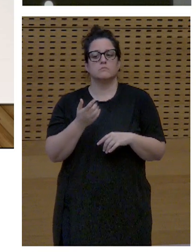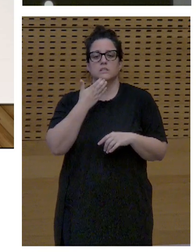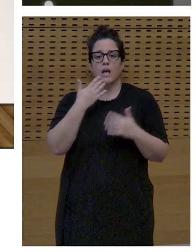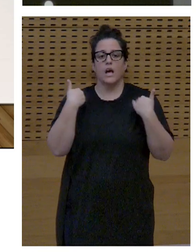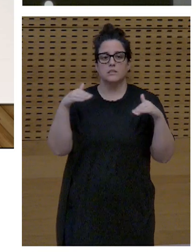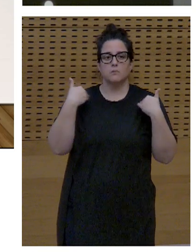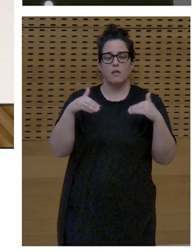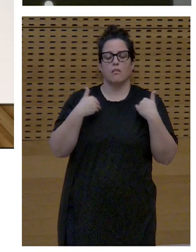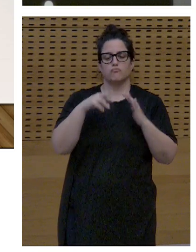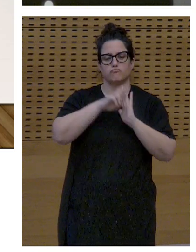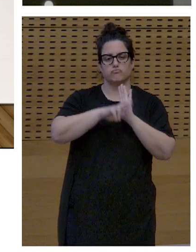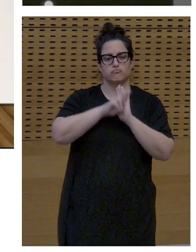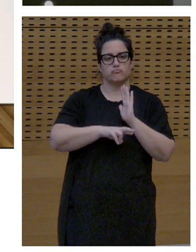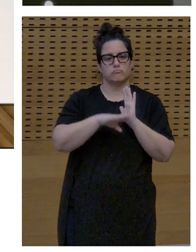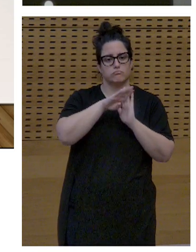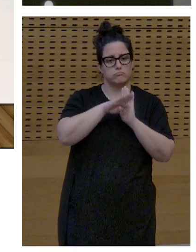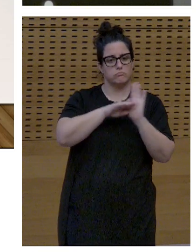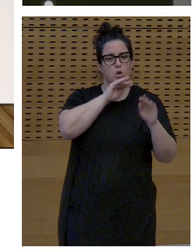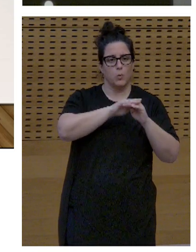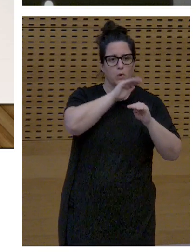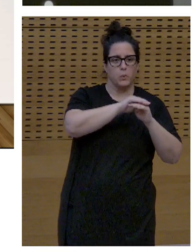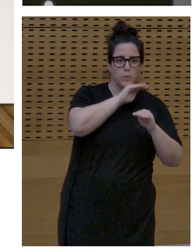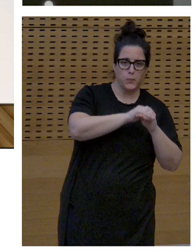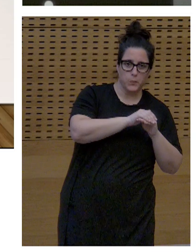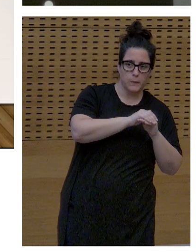física reglada, una tabla que hacían ellos, con